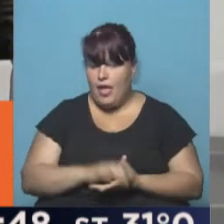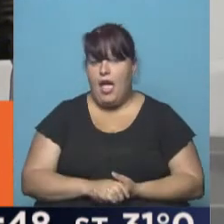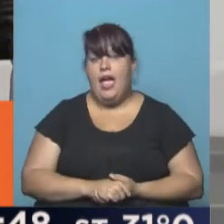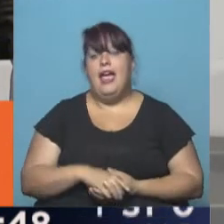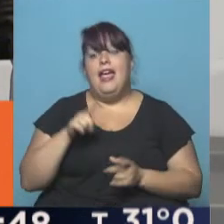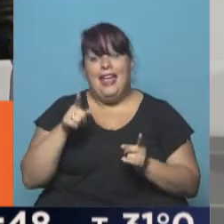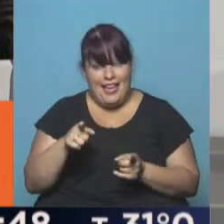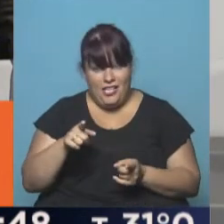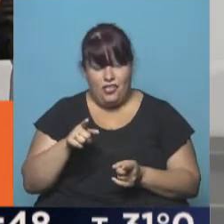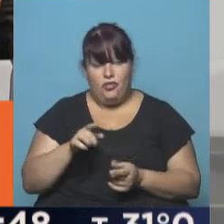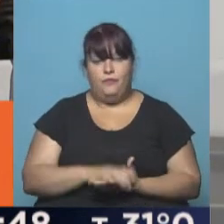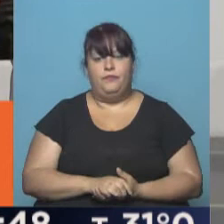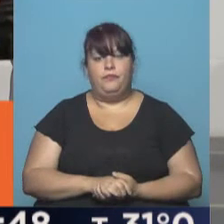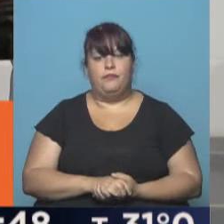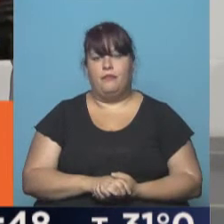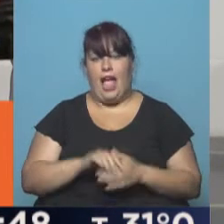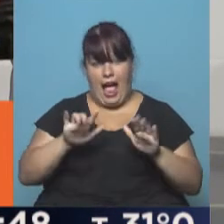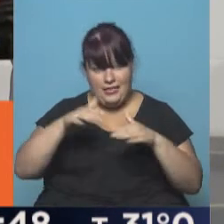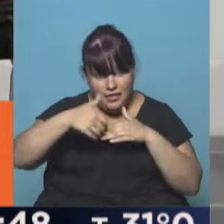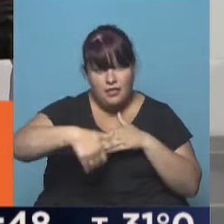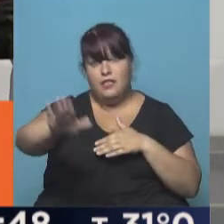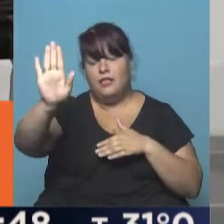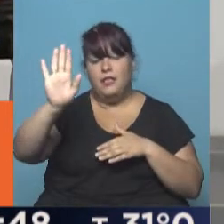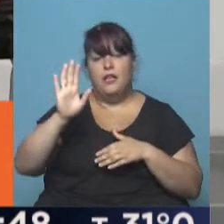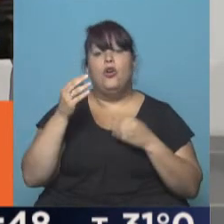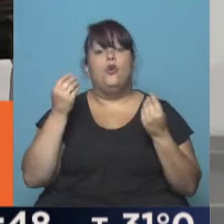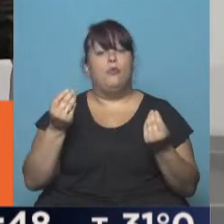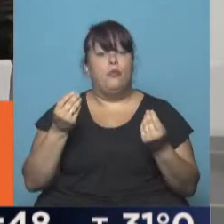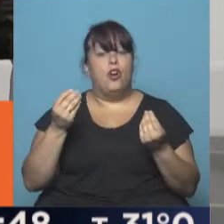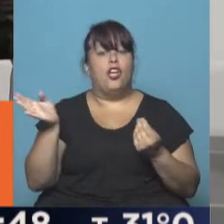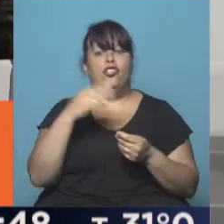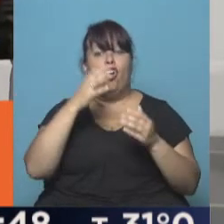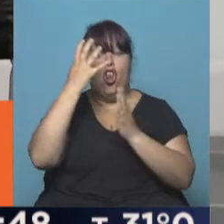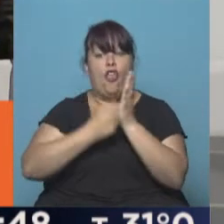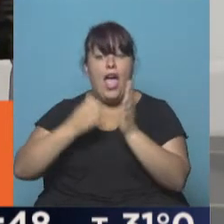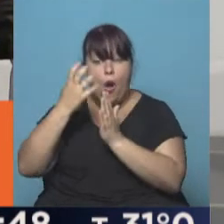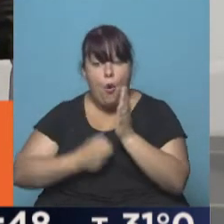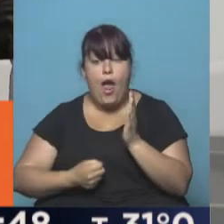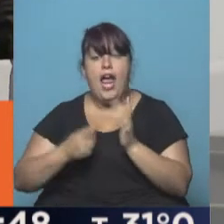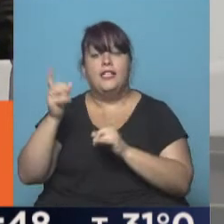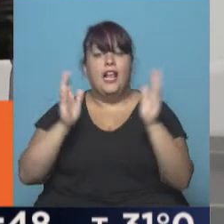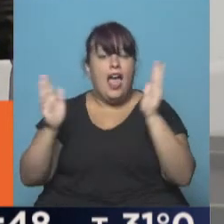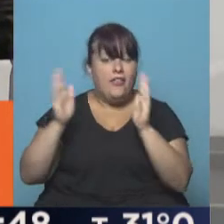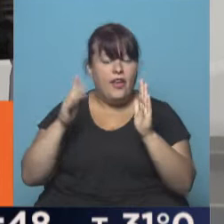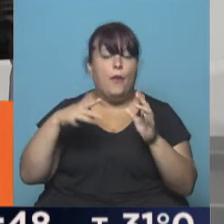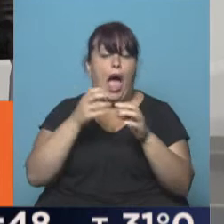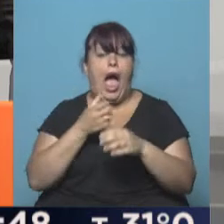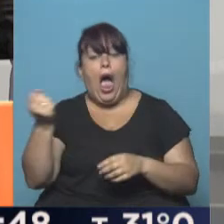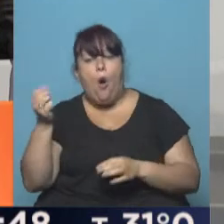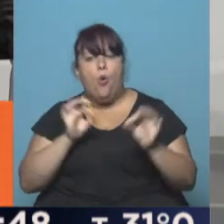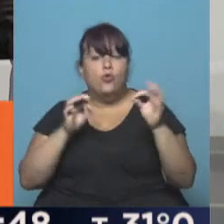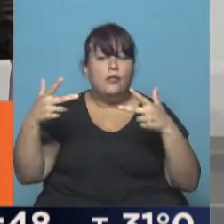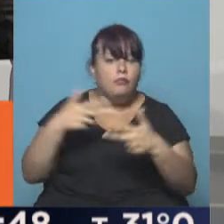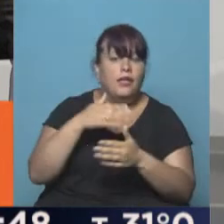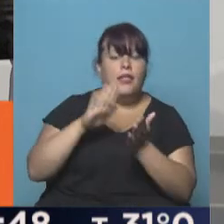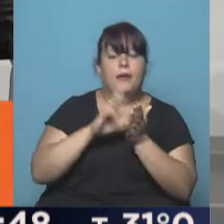eso queda así de ahora en más, porque todas las deducciones y todos los parámetros se van a ajustar por el